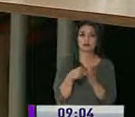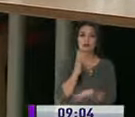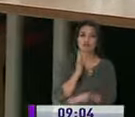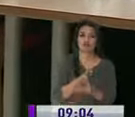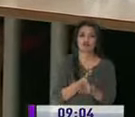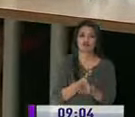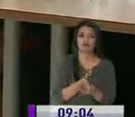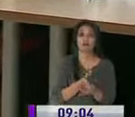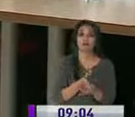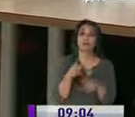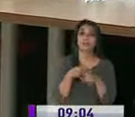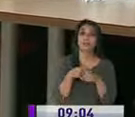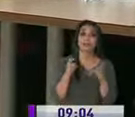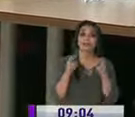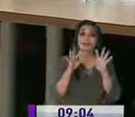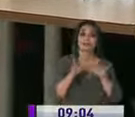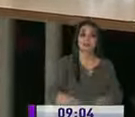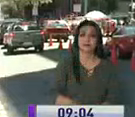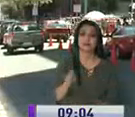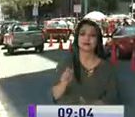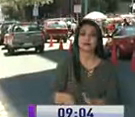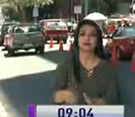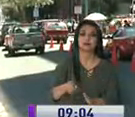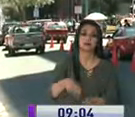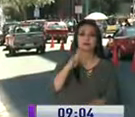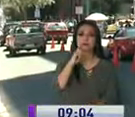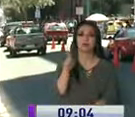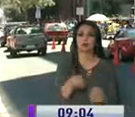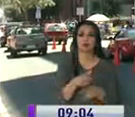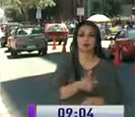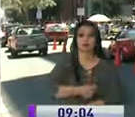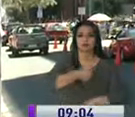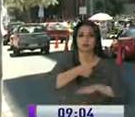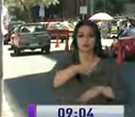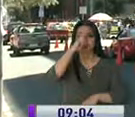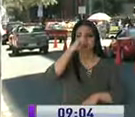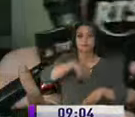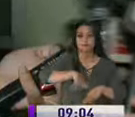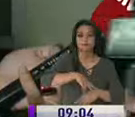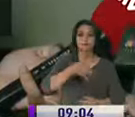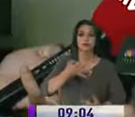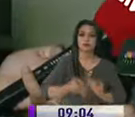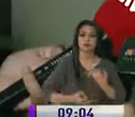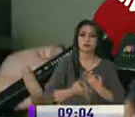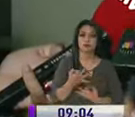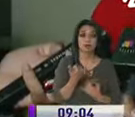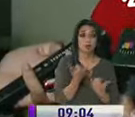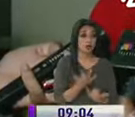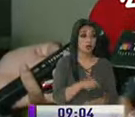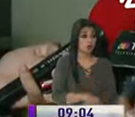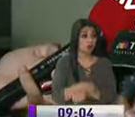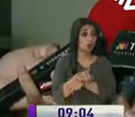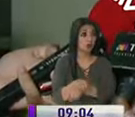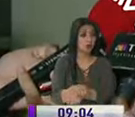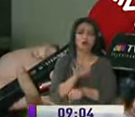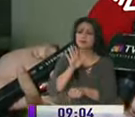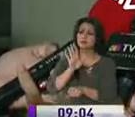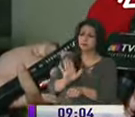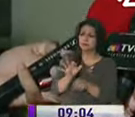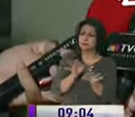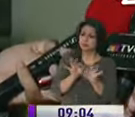defensa del exsecretario de Estado no está de acuerdo con lo dispuesto por la Corte Nacional de Justicia. ¿Ahora se va a entregar? Insisto, a ver, por